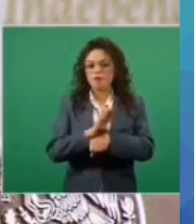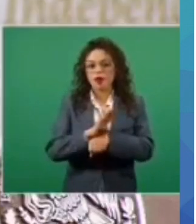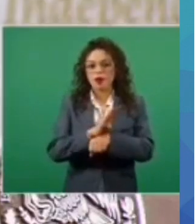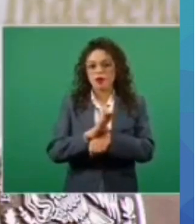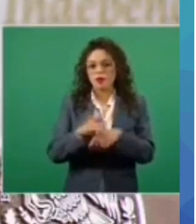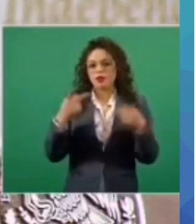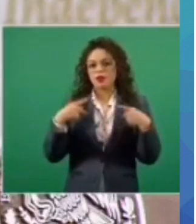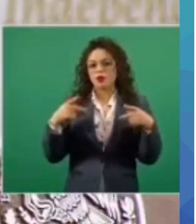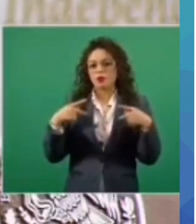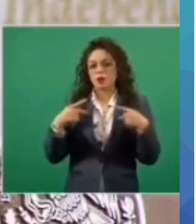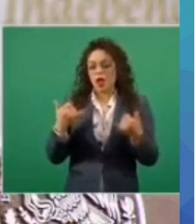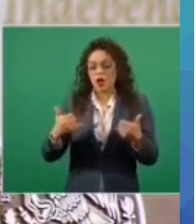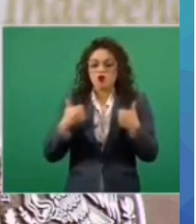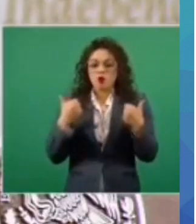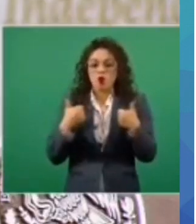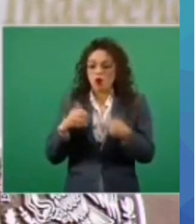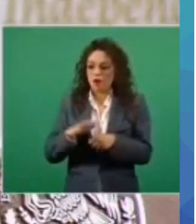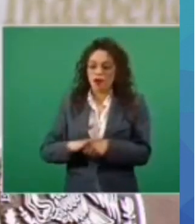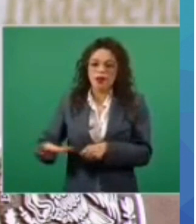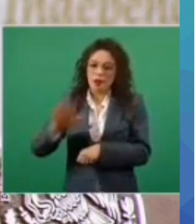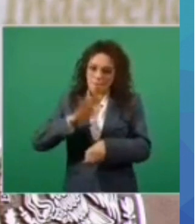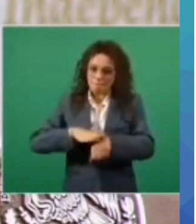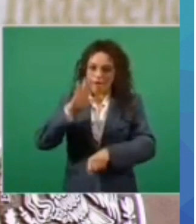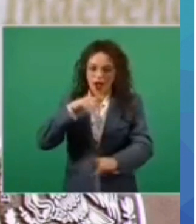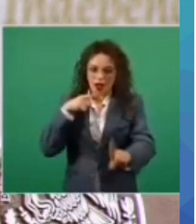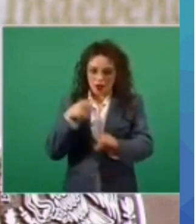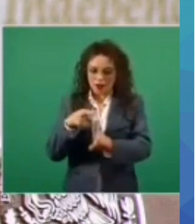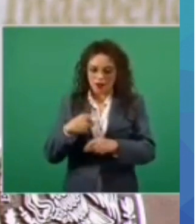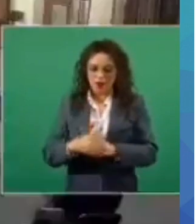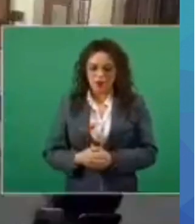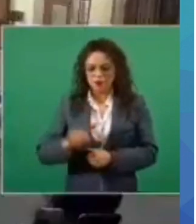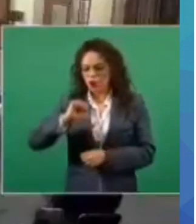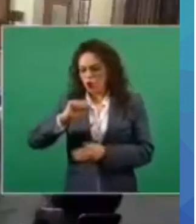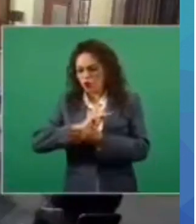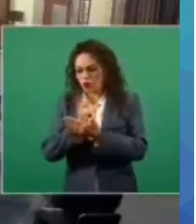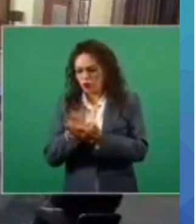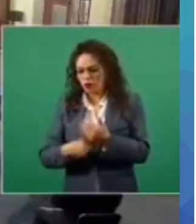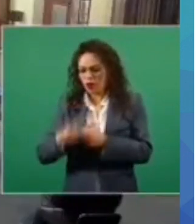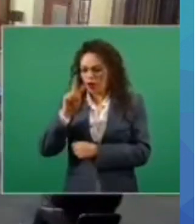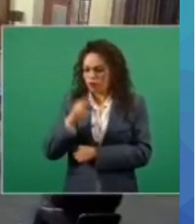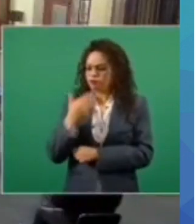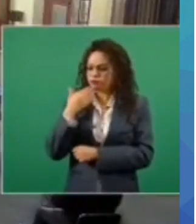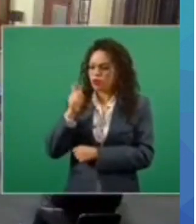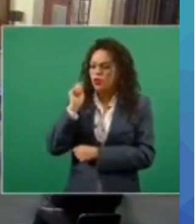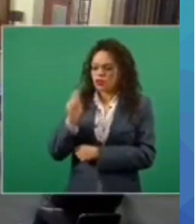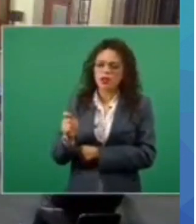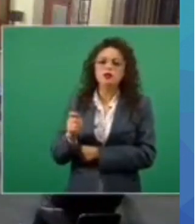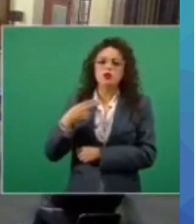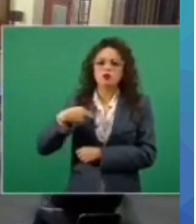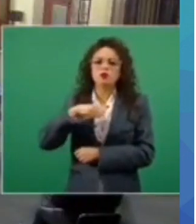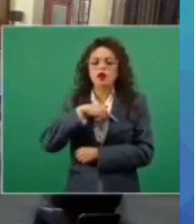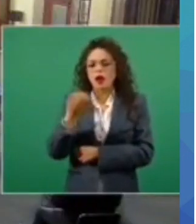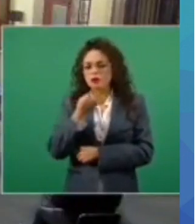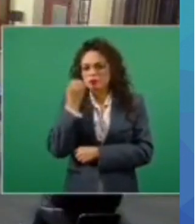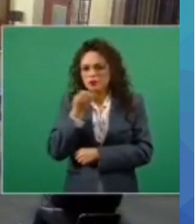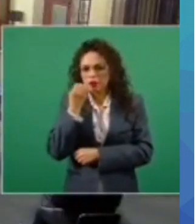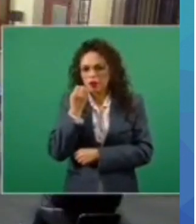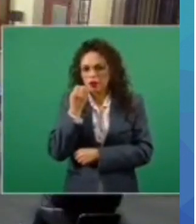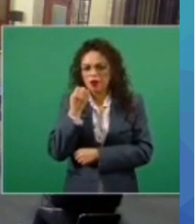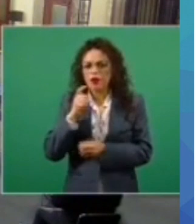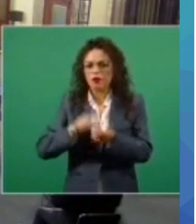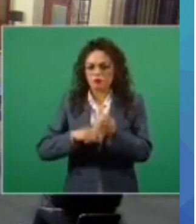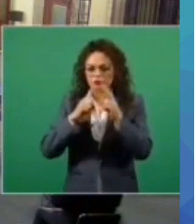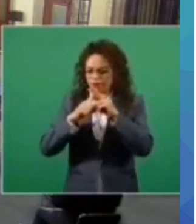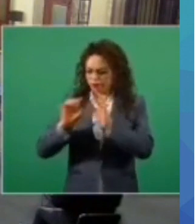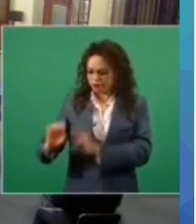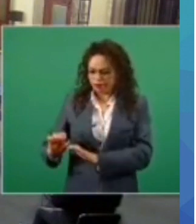de una manera más sencilla a través de la app móvil Bienestar Azteca y Aplícate. Les